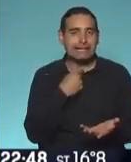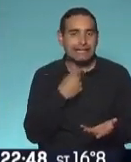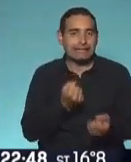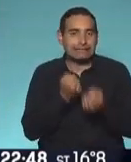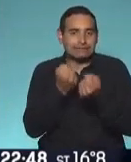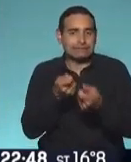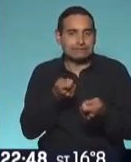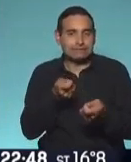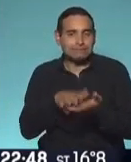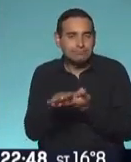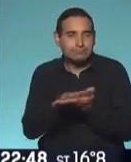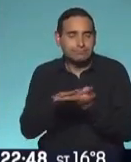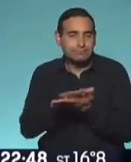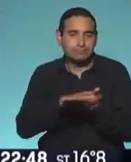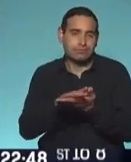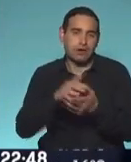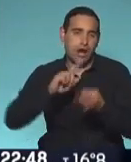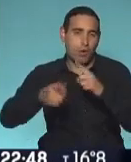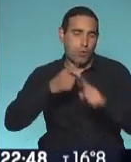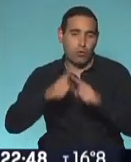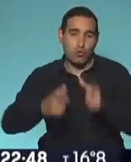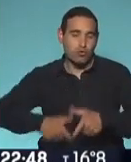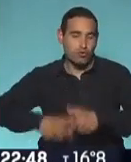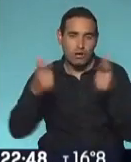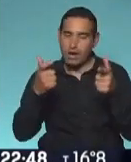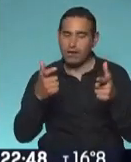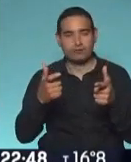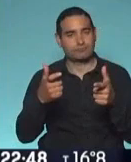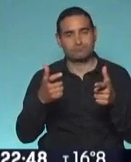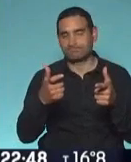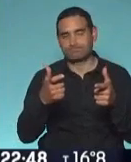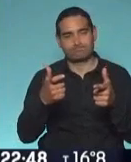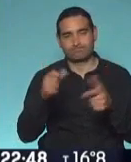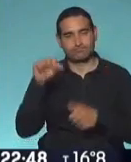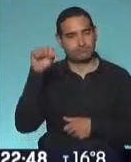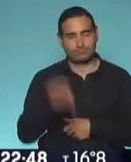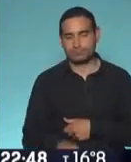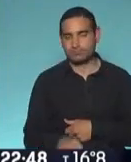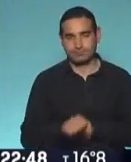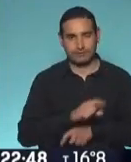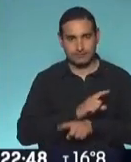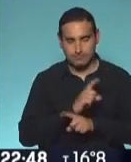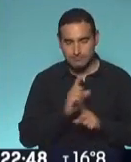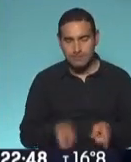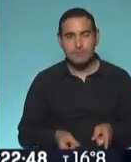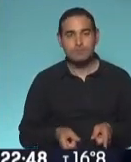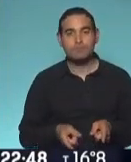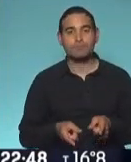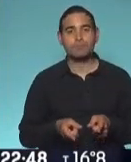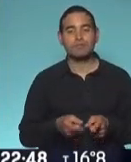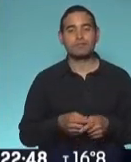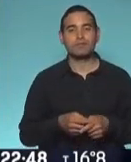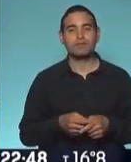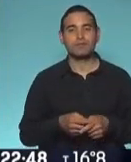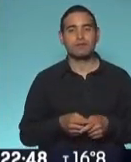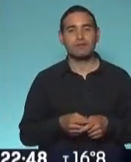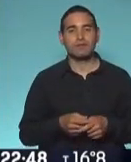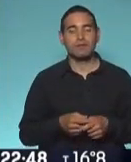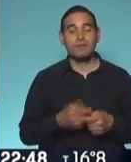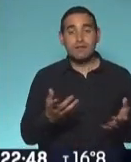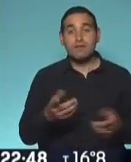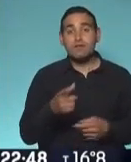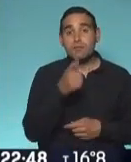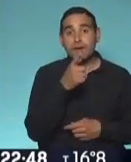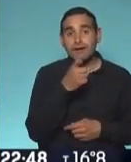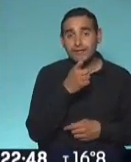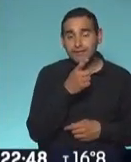redundancia, acuerdo nuclear caído, tampoco cayó bien en el gobierno de Netanyahu y personalmente a él, y en este sentido